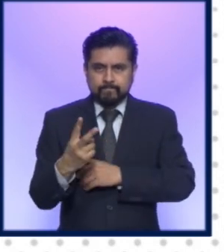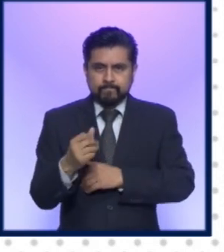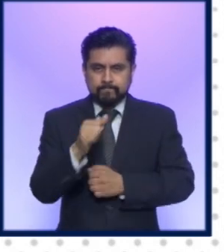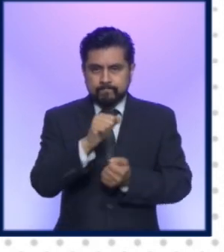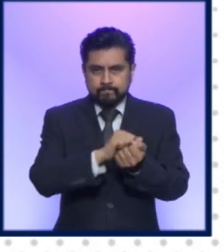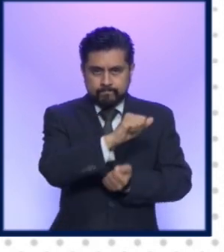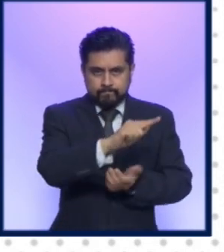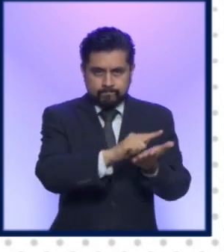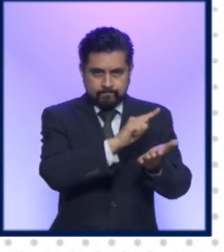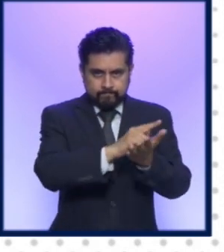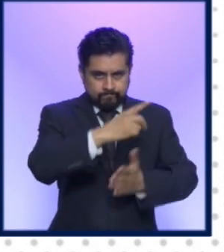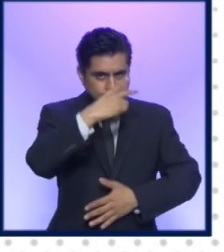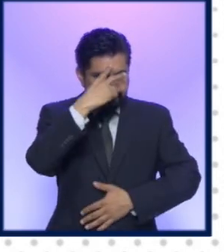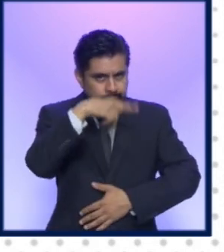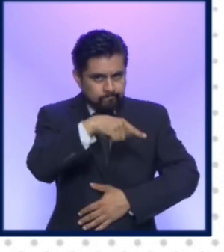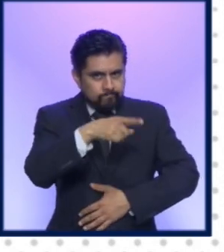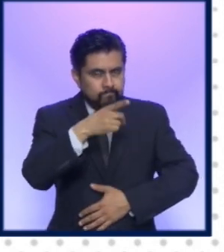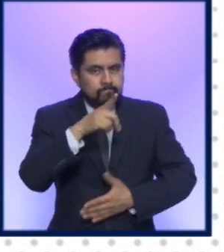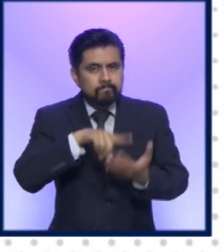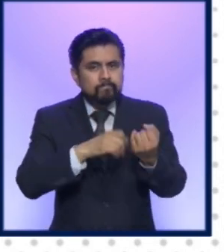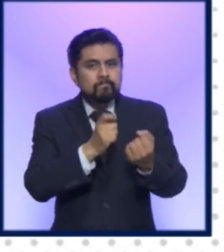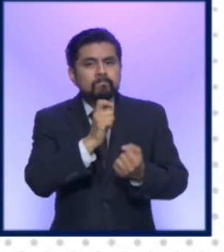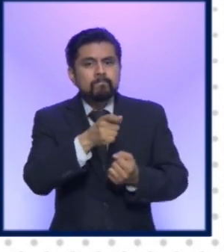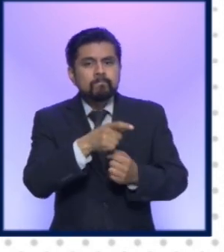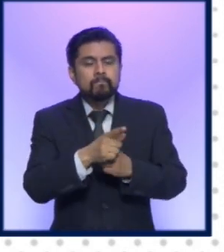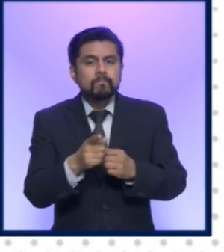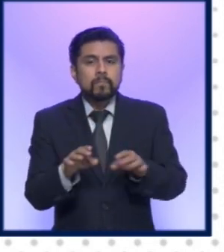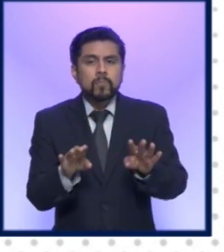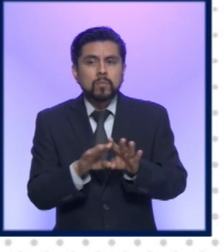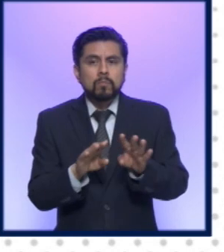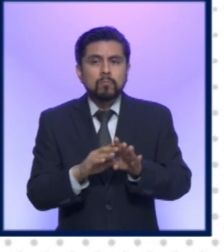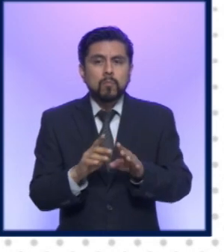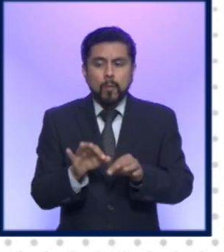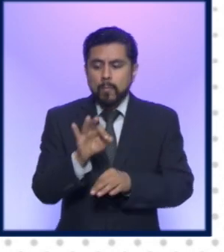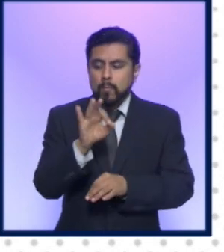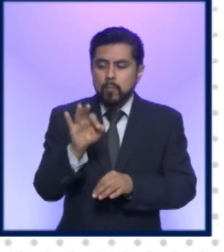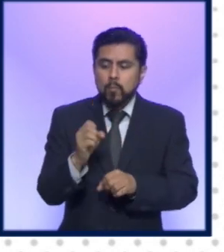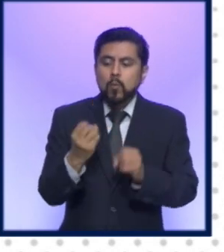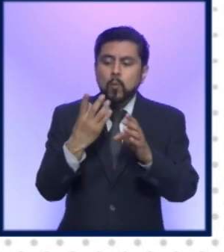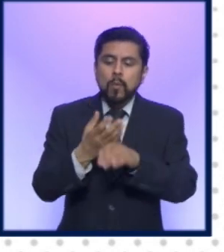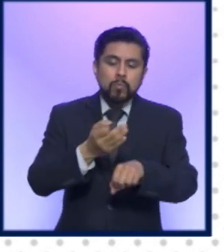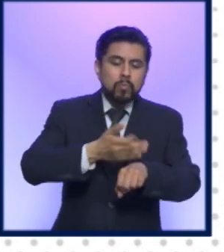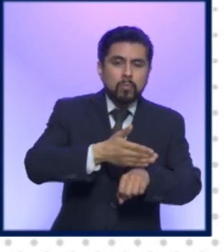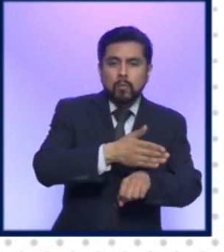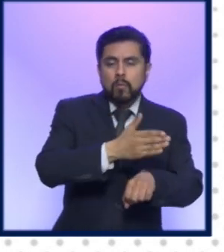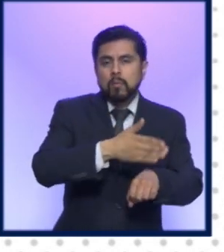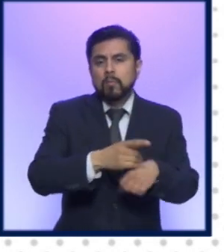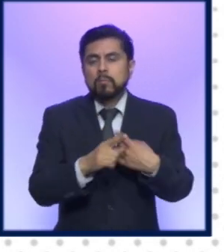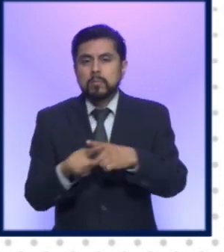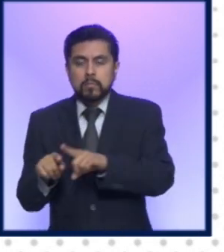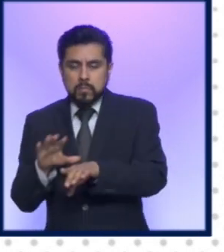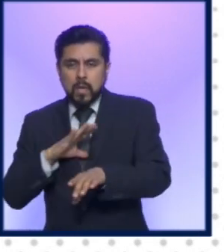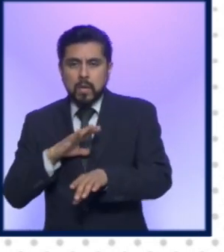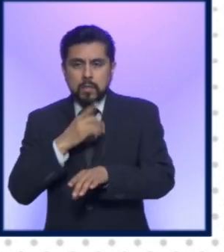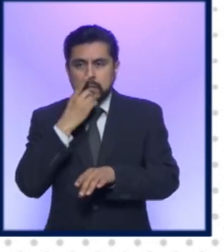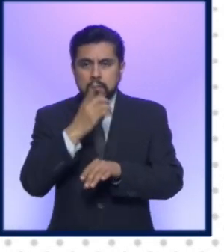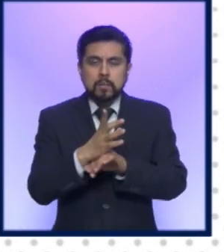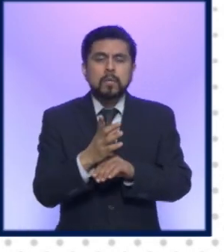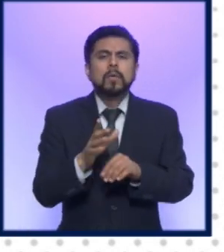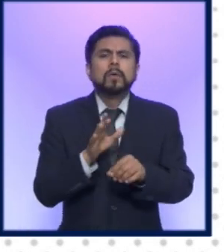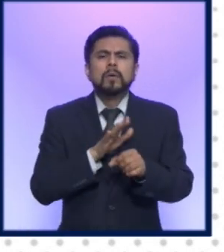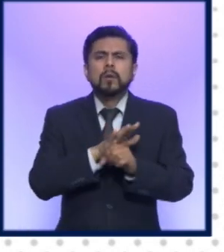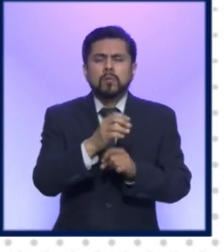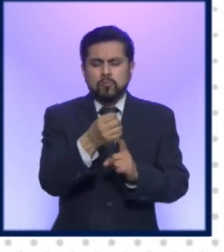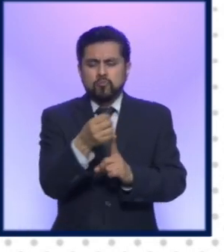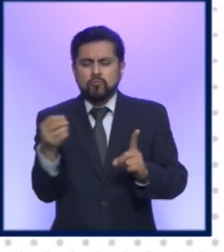política de los Estados Unidos Mexicanos establece el principio de proporcionalidad de las penas en el sentido de que las mismas deben de ser correspondientes